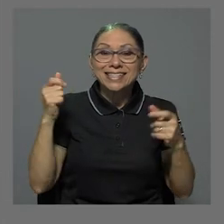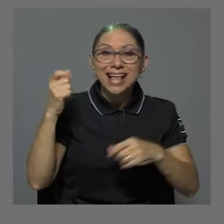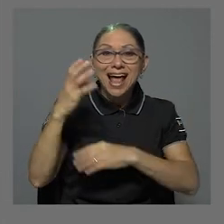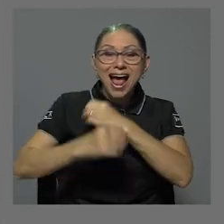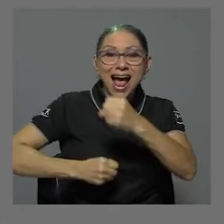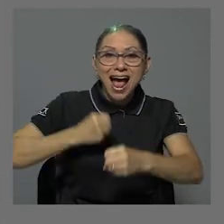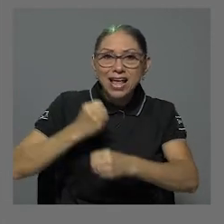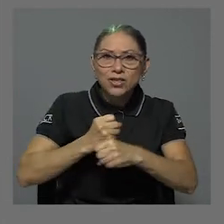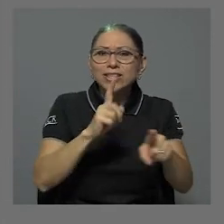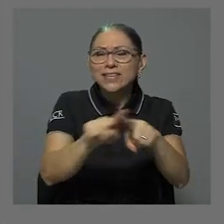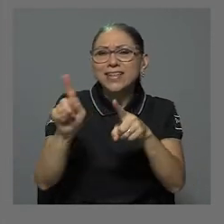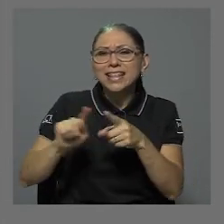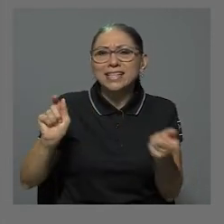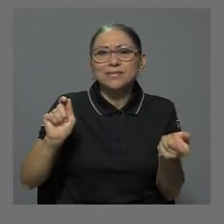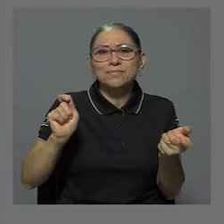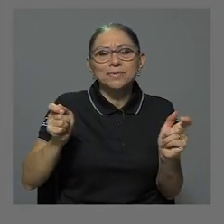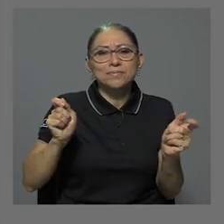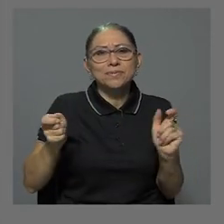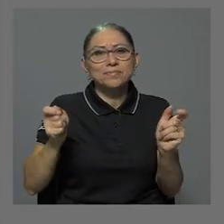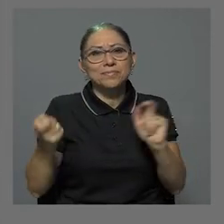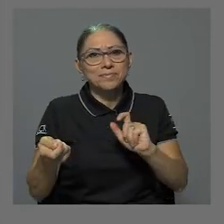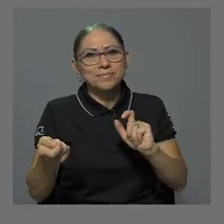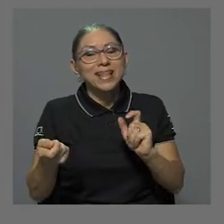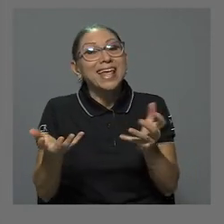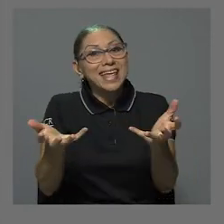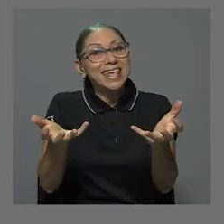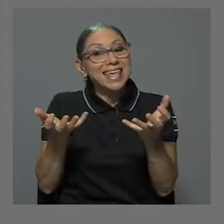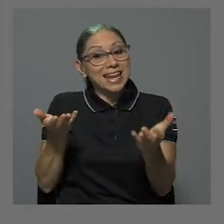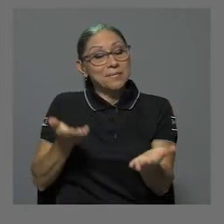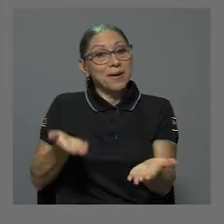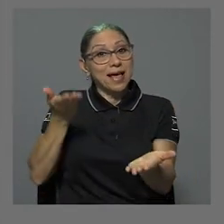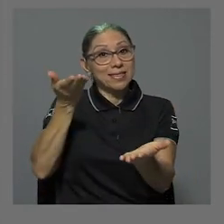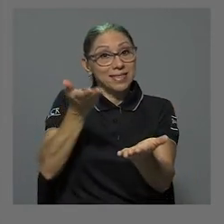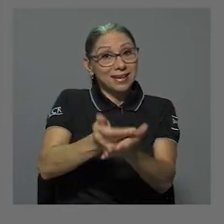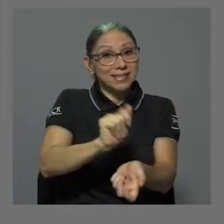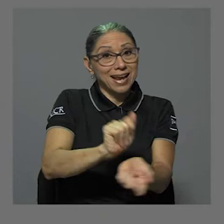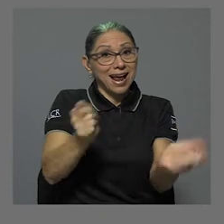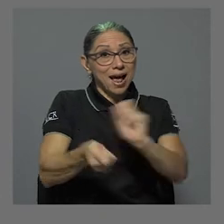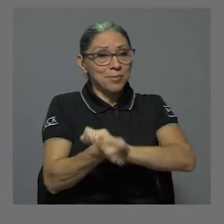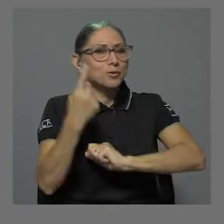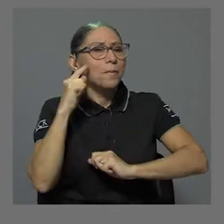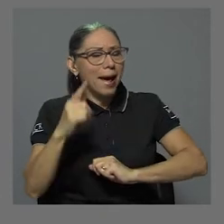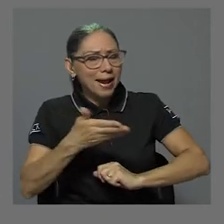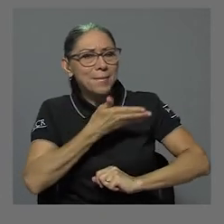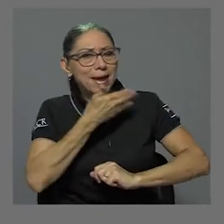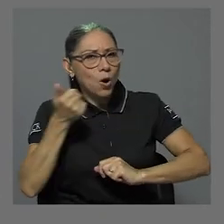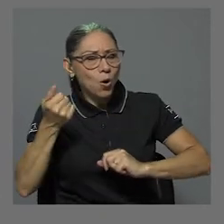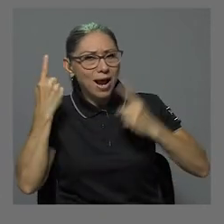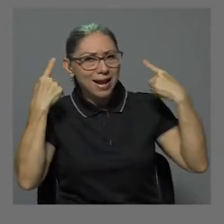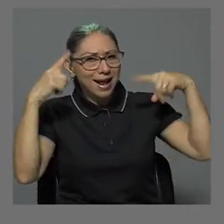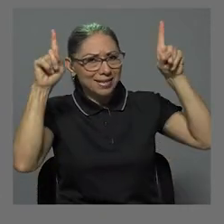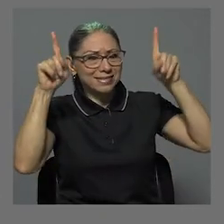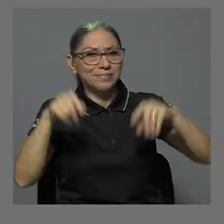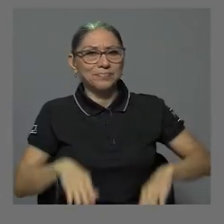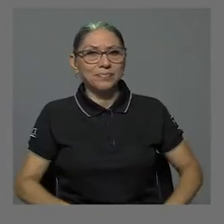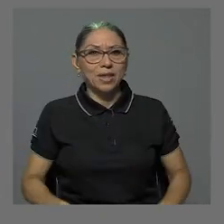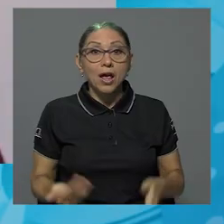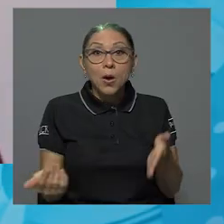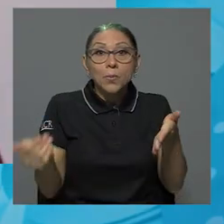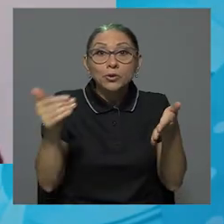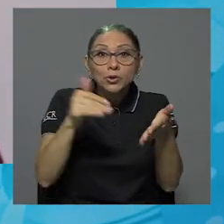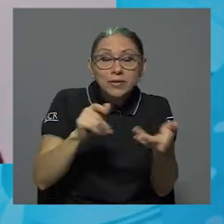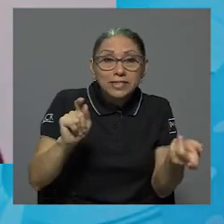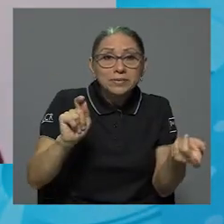reestructuraciones, las cuales pretenden ser planteadas para así tener un mejor alcance. La reestructuración